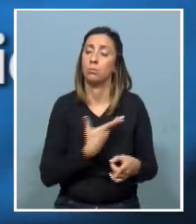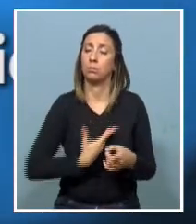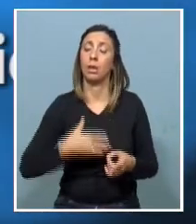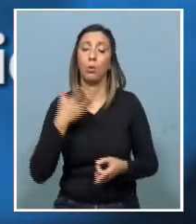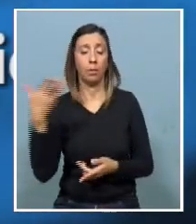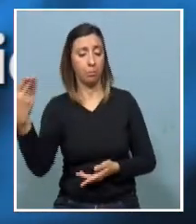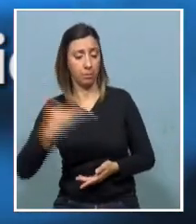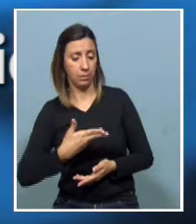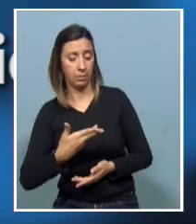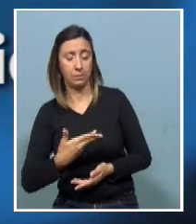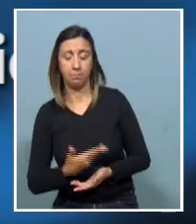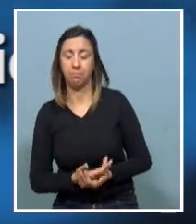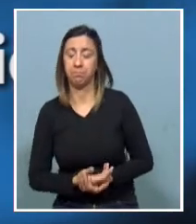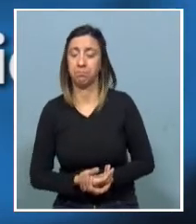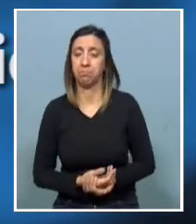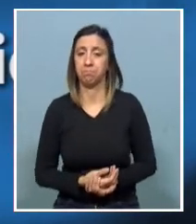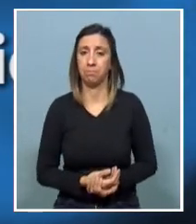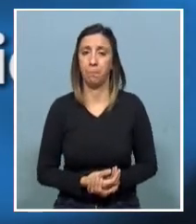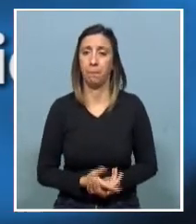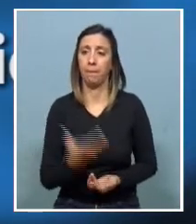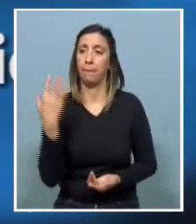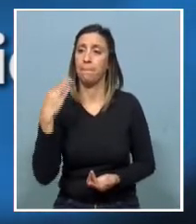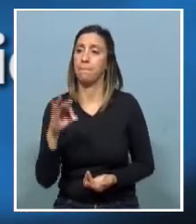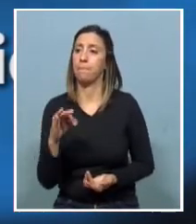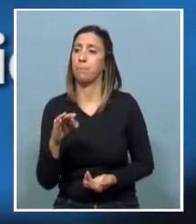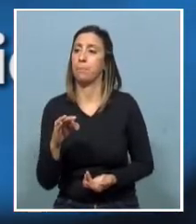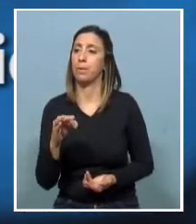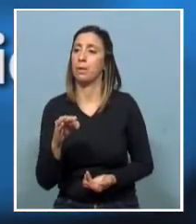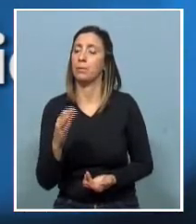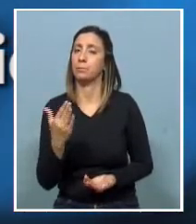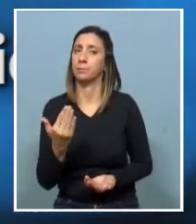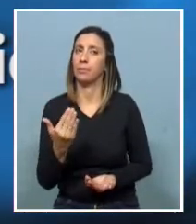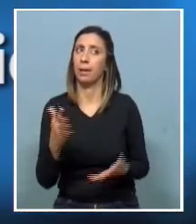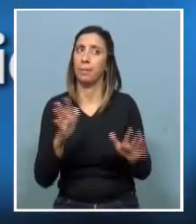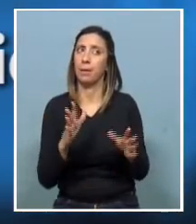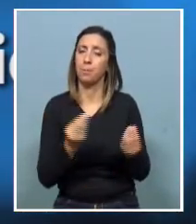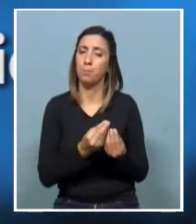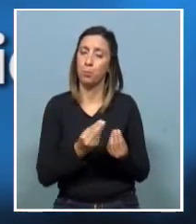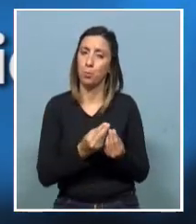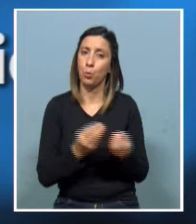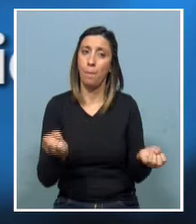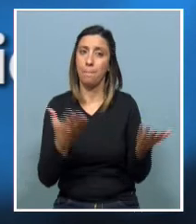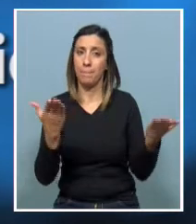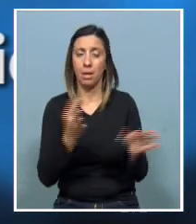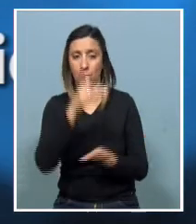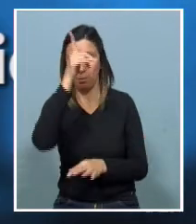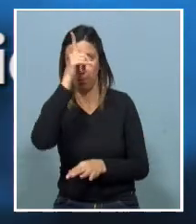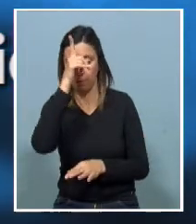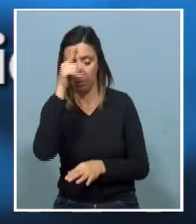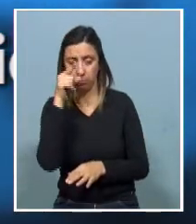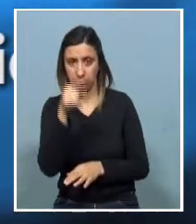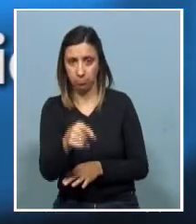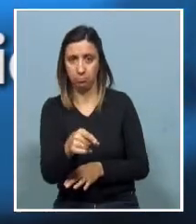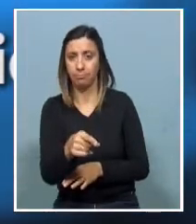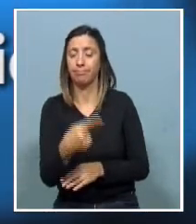nos ha puesto en el objetivo, que esto tiene que ver que vamos a poder formar muchos más y mejores policías, que es